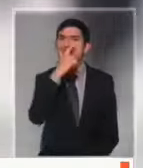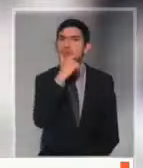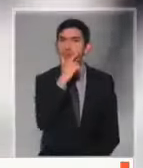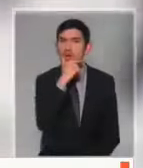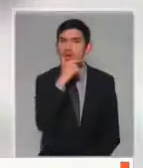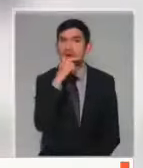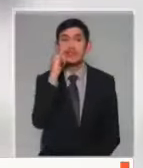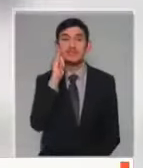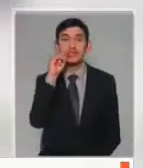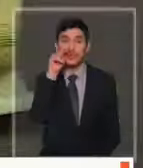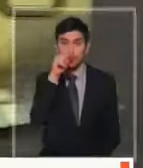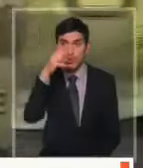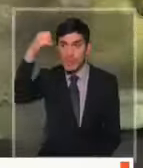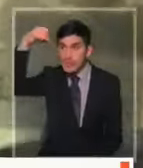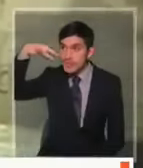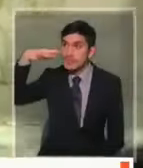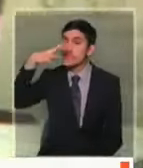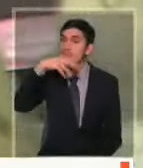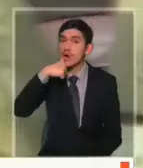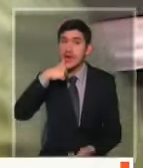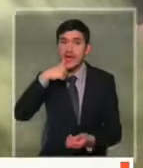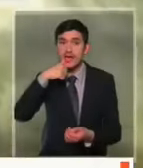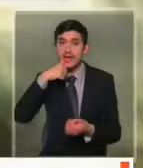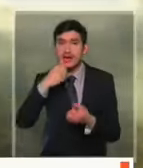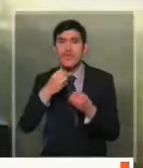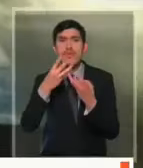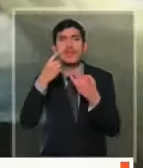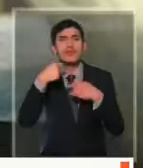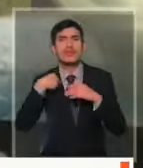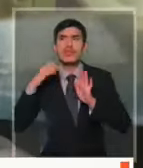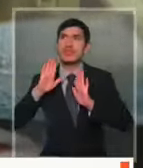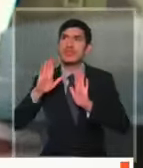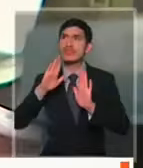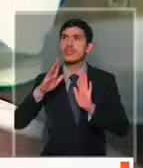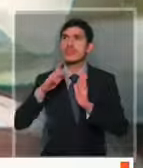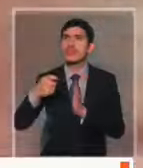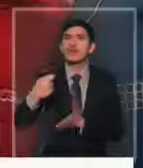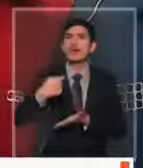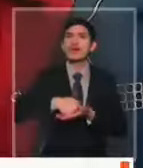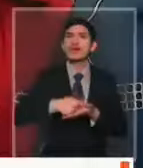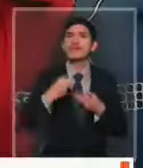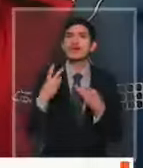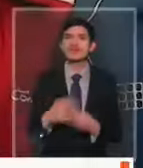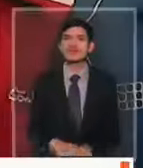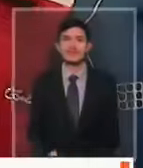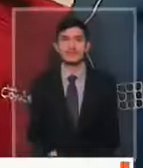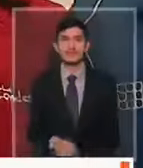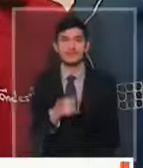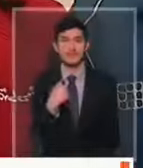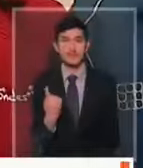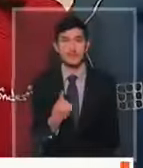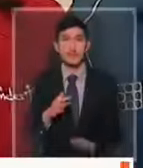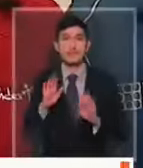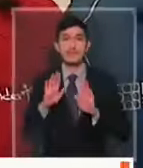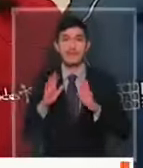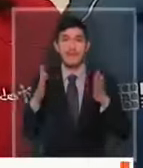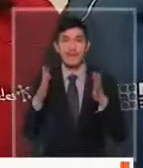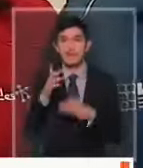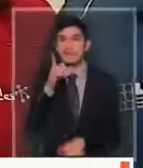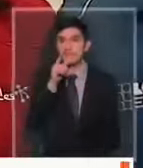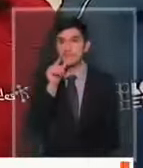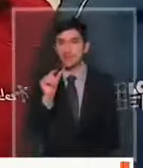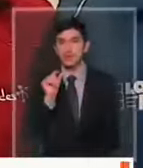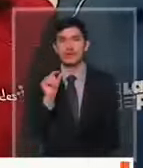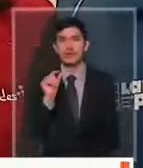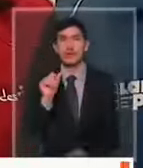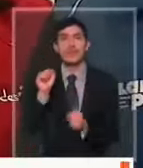si usted estuvo sin luz también, ¿cuánto más tengo que esperar por las compensaciones? Lo que esperamos es que a la brevedad